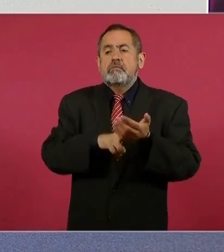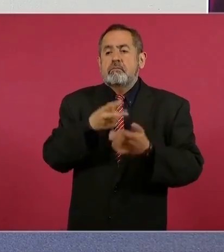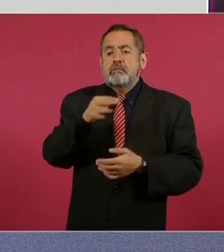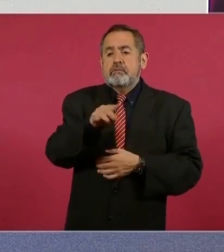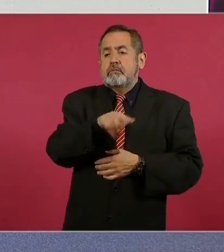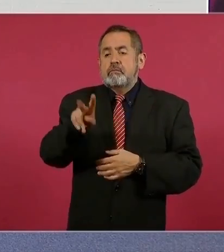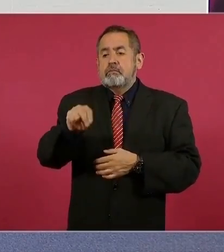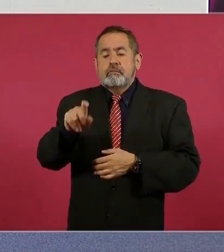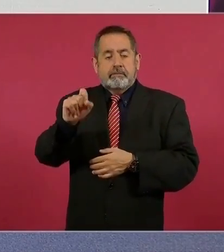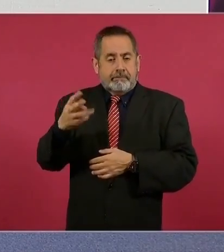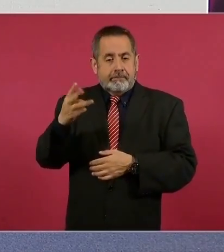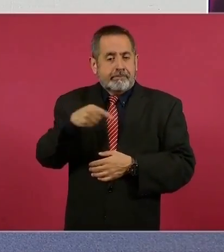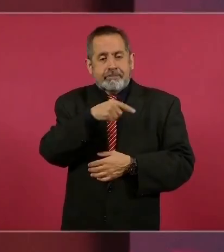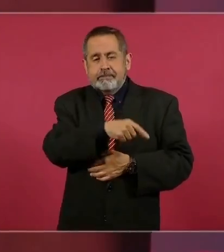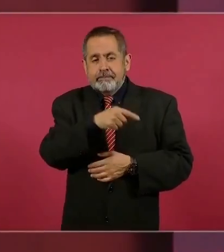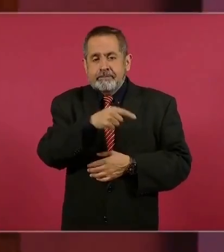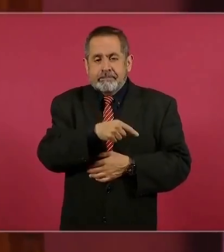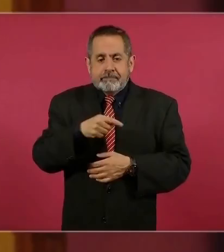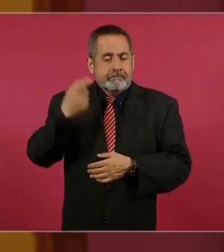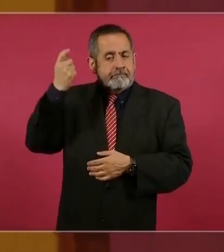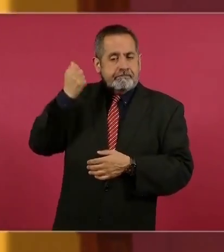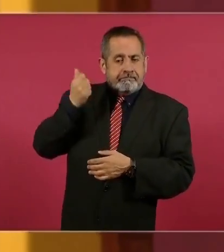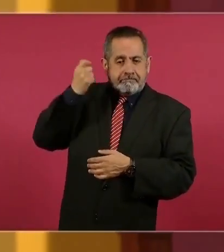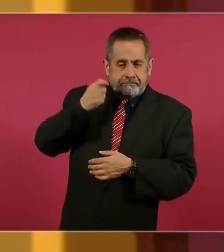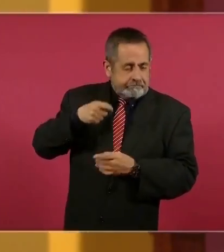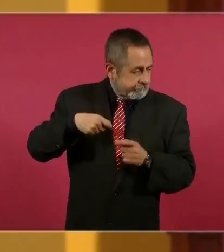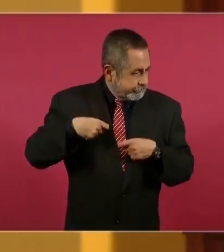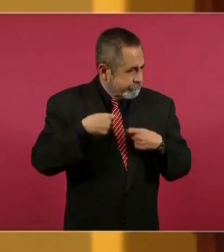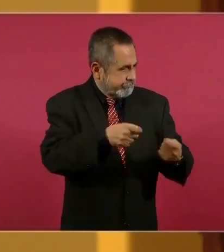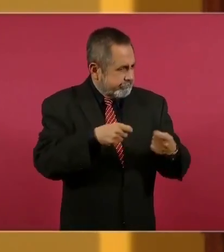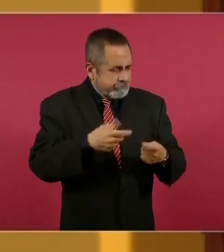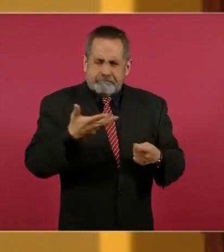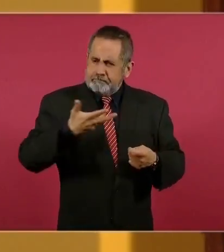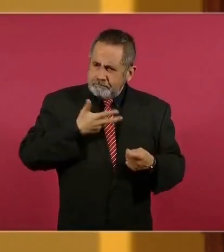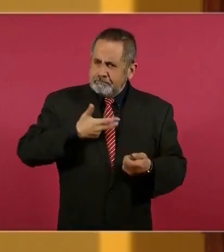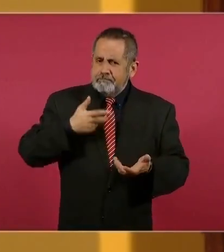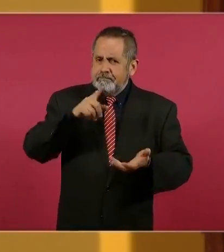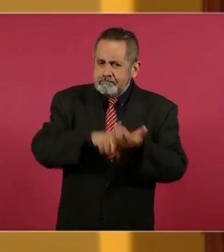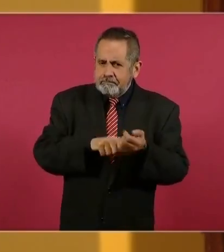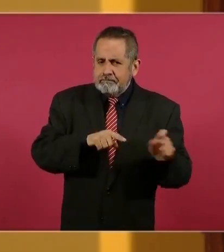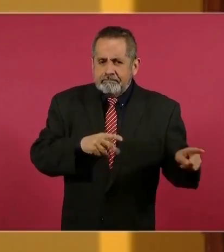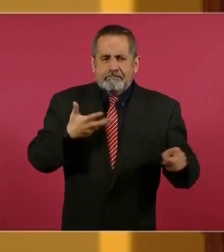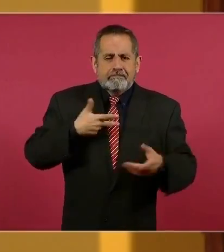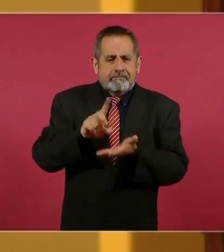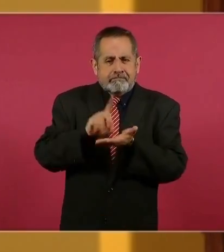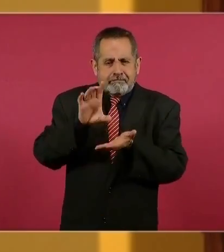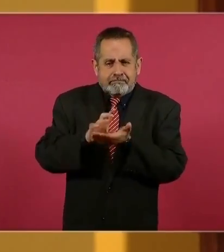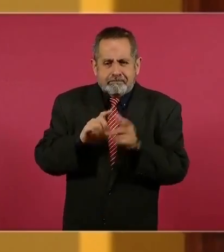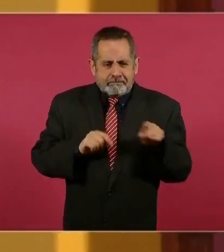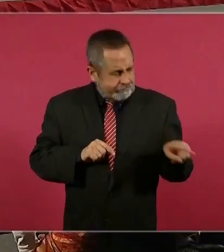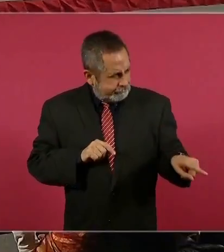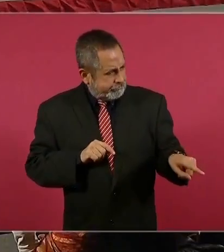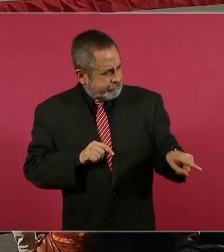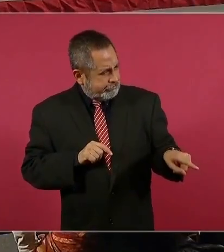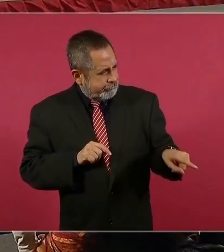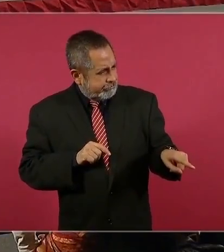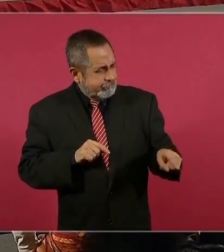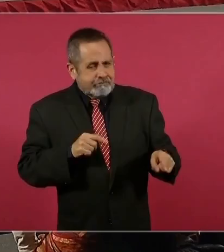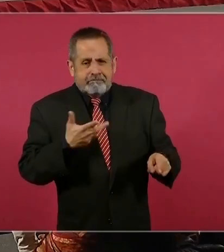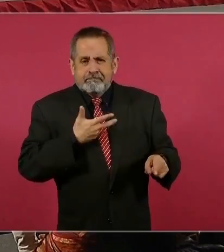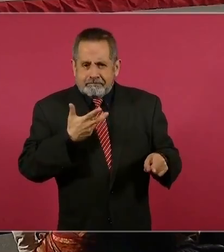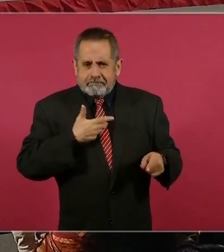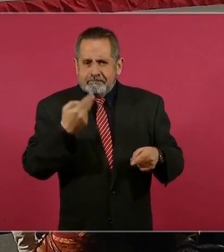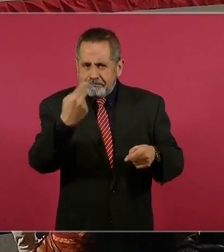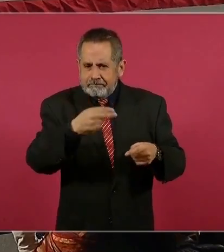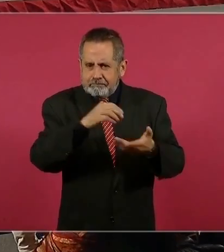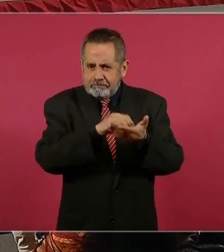sido beneficiario del programa de pensión para personas con discapacidad. En el 21 recibió